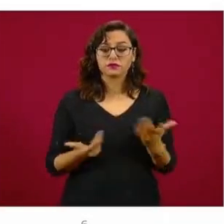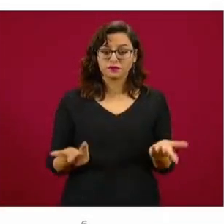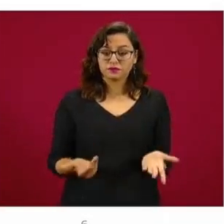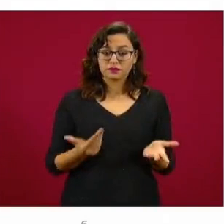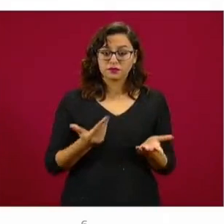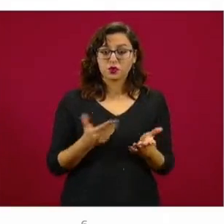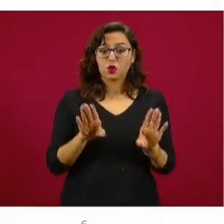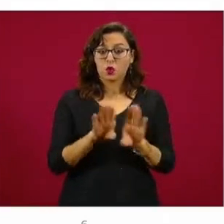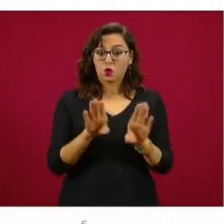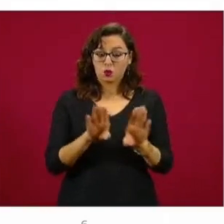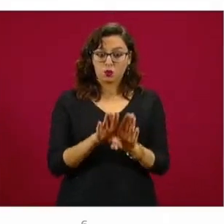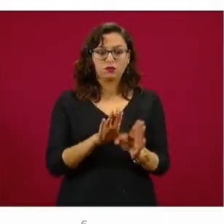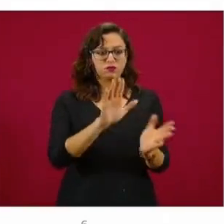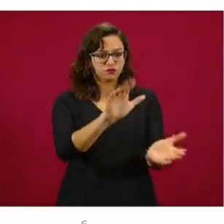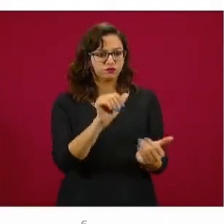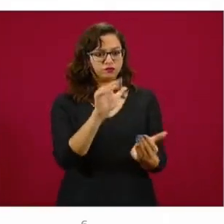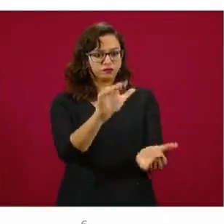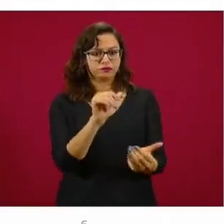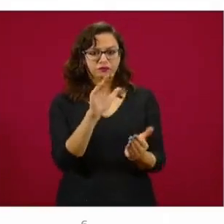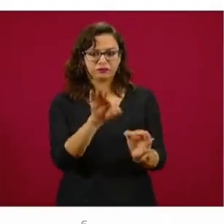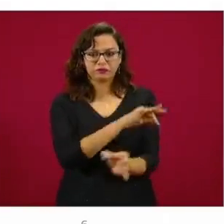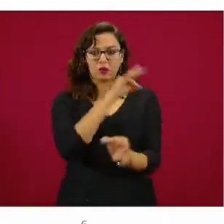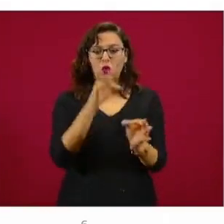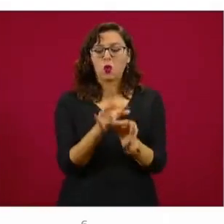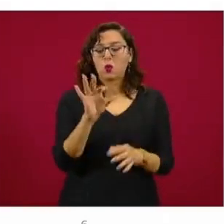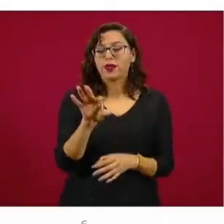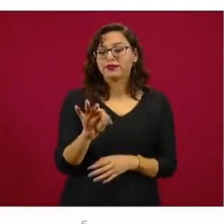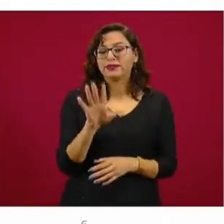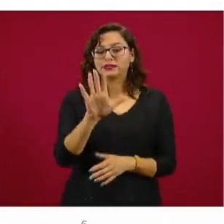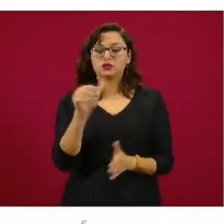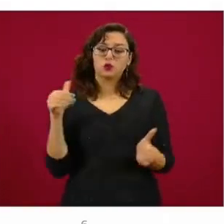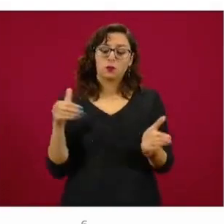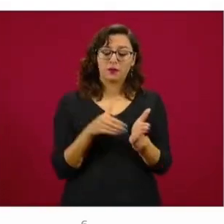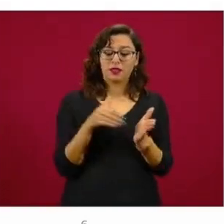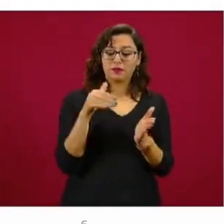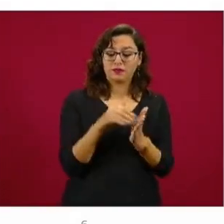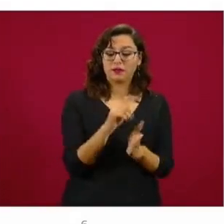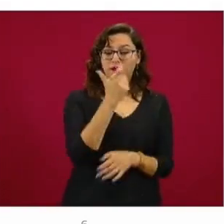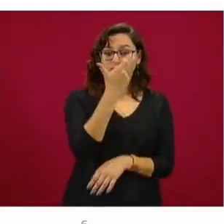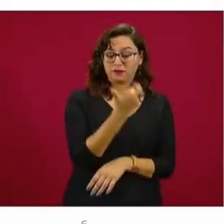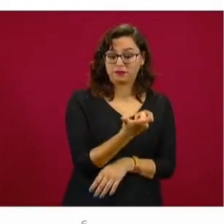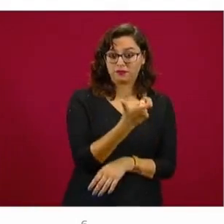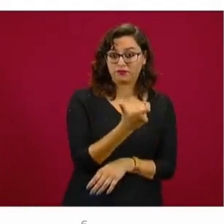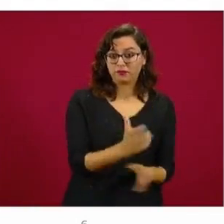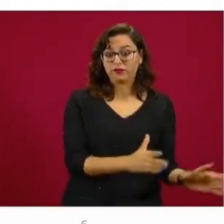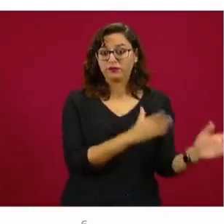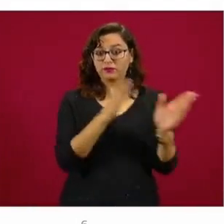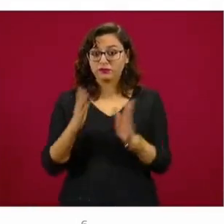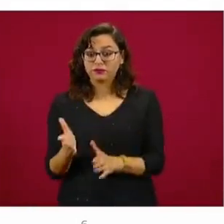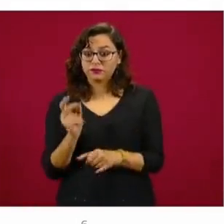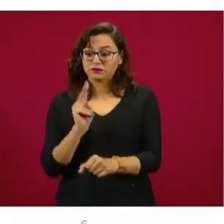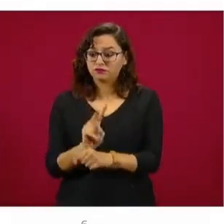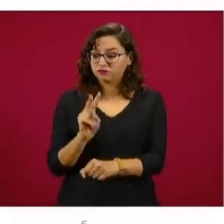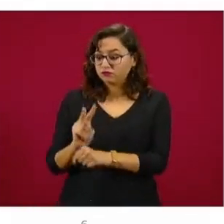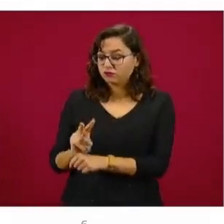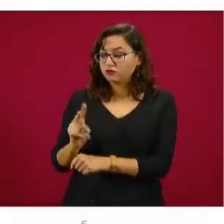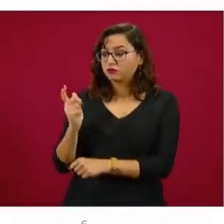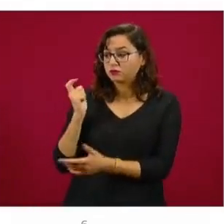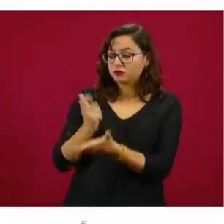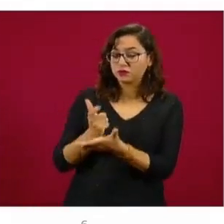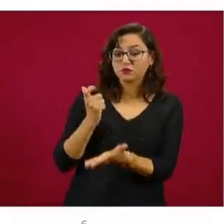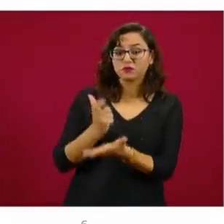eficiencia recaudatoria, que nos dio 45,000 millones de pesos, y en la parte de fiscalización y cobranza,